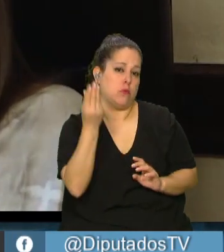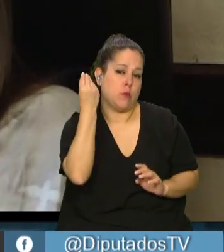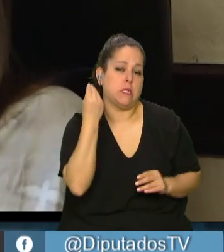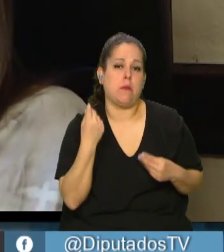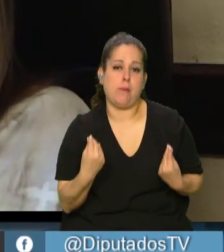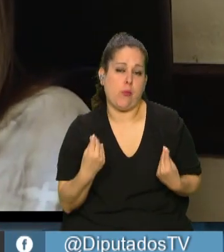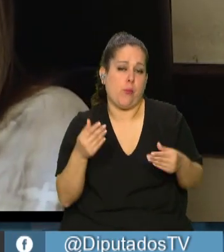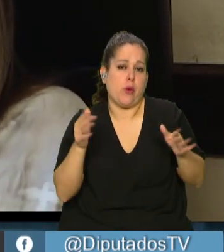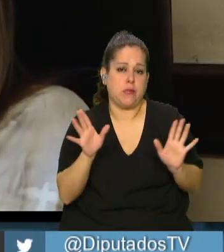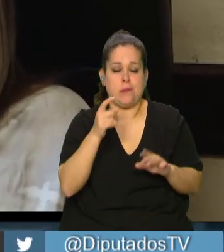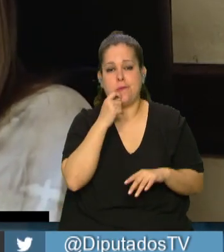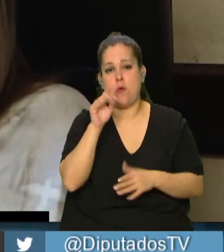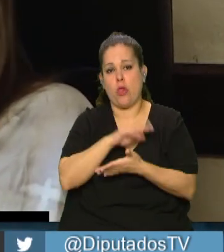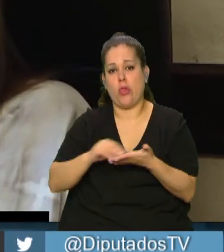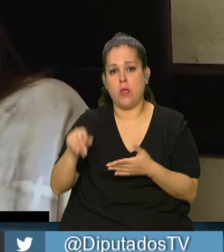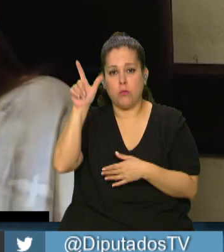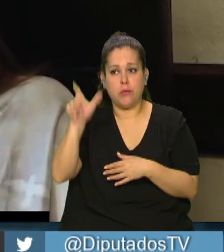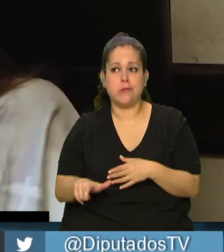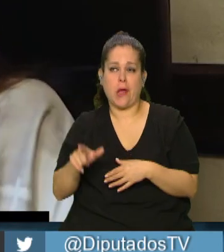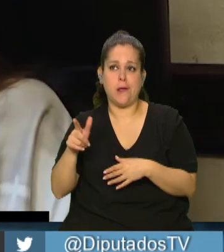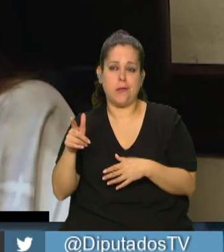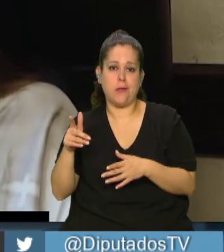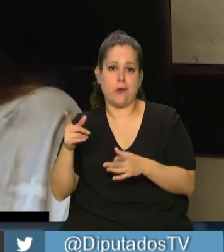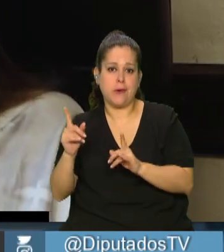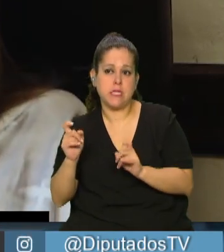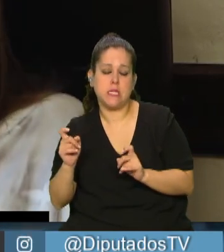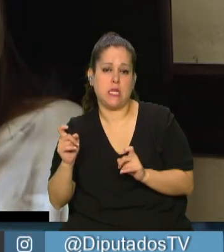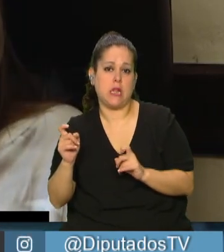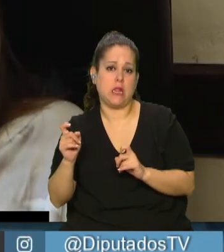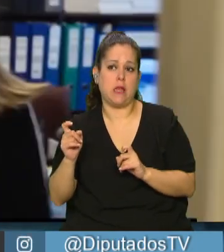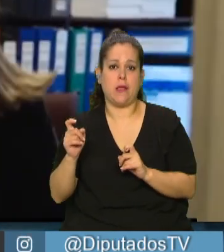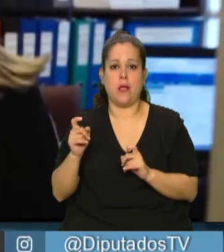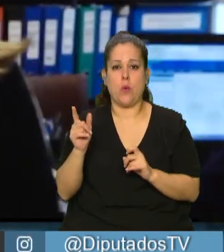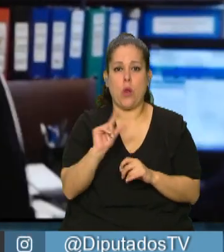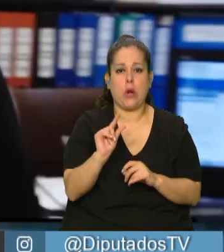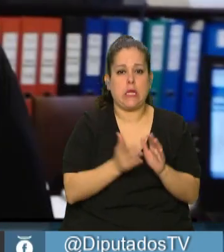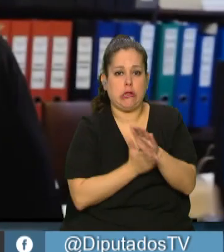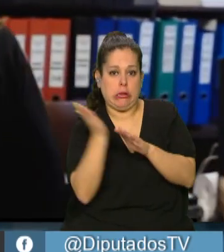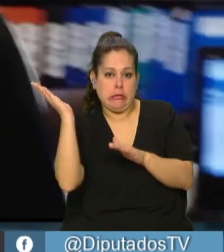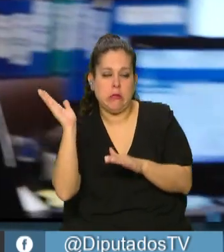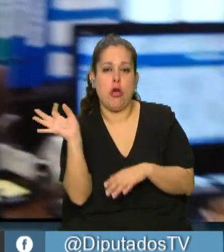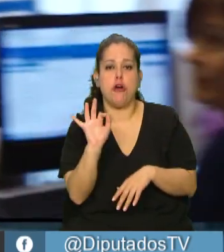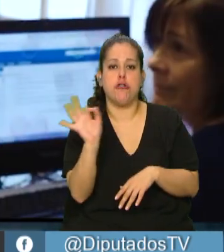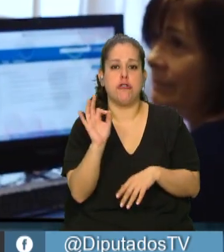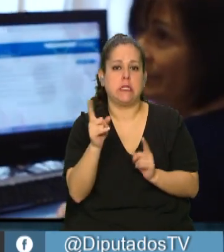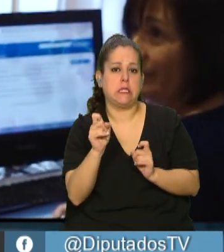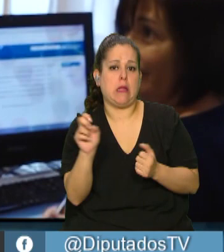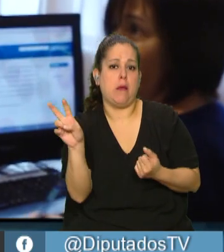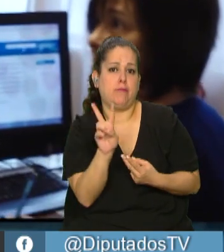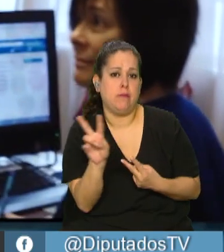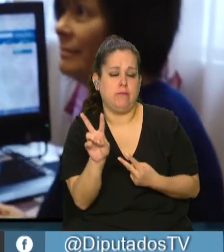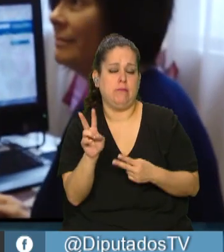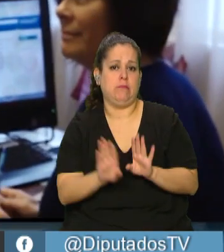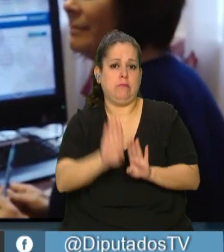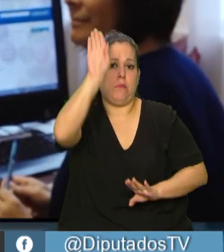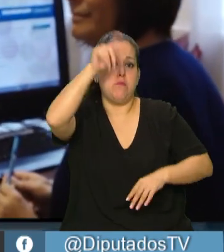suceder que algún legislador por alguna cuestión necesite salir unos minutos o necesite prioritariamente hacer la